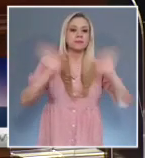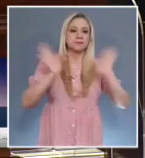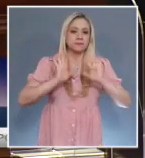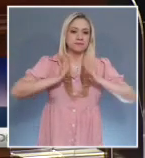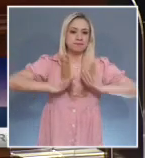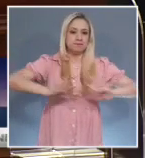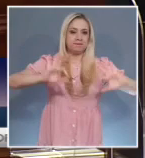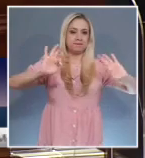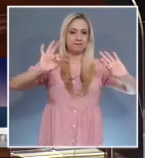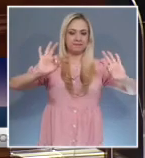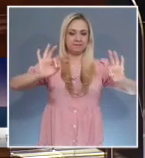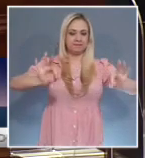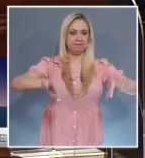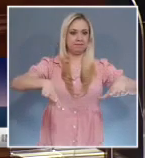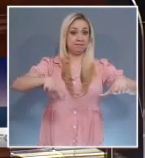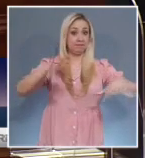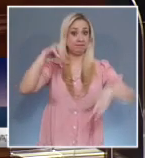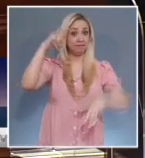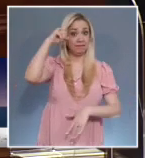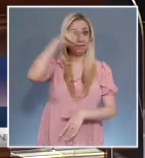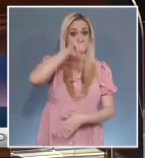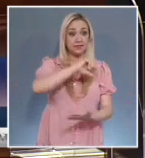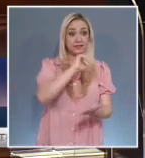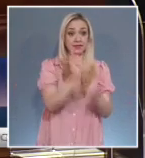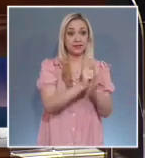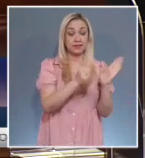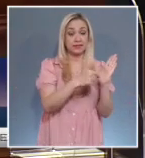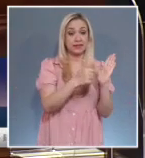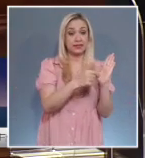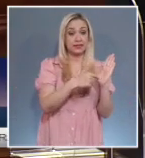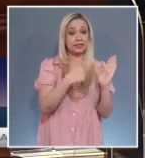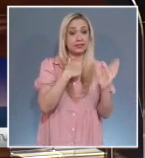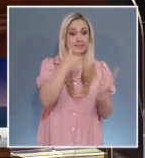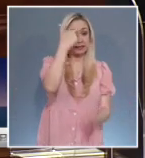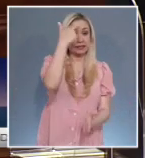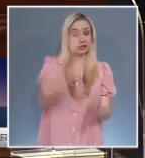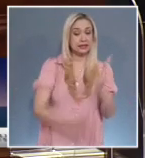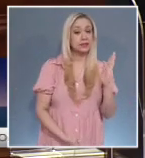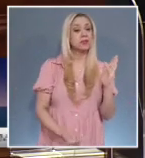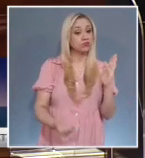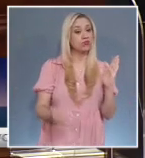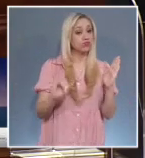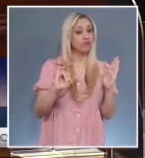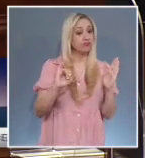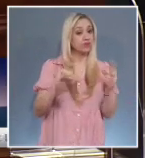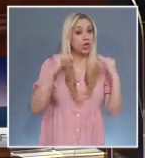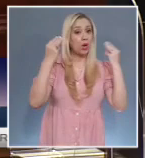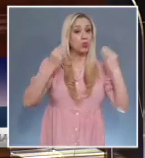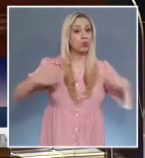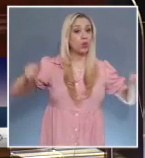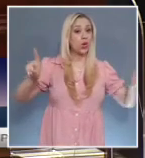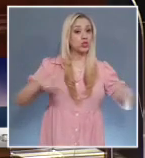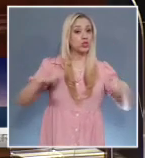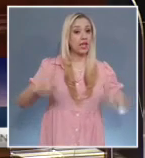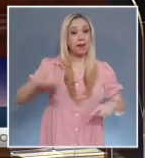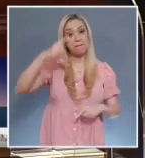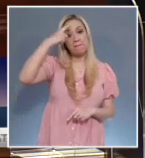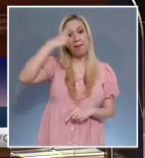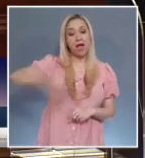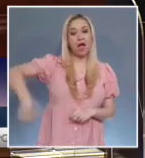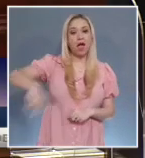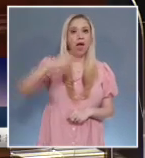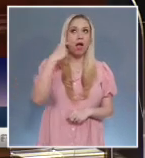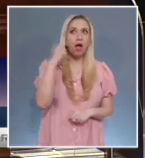reproduce material discográfico que relata actos de violencia o defienda y o justifique la comisión de